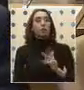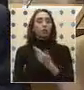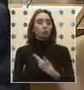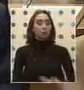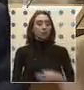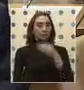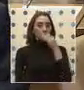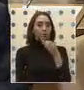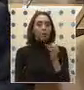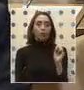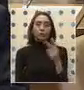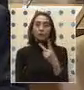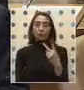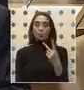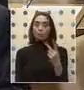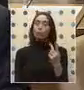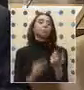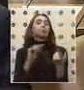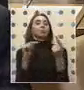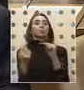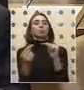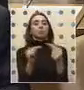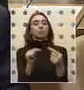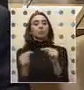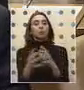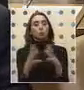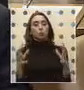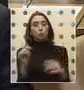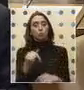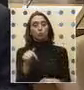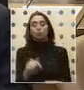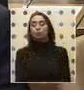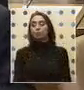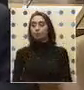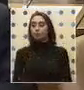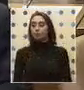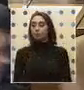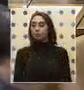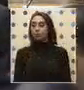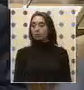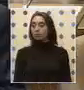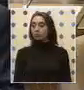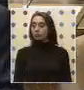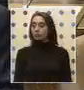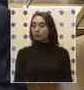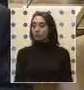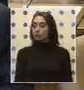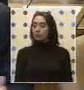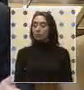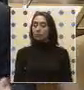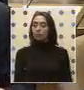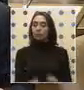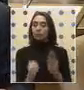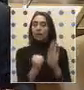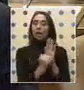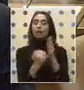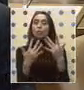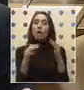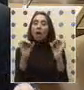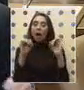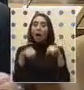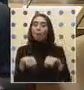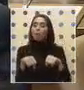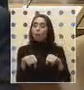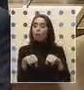señor Presidente. Lo segundo, que se ha discutido bastante acá, tiene que ver con un artículo que ya se aprobó ya